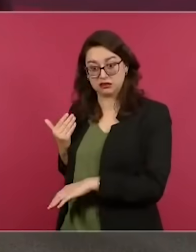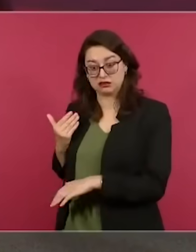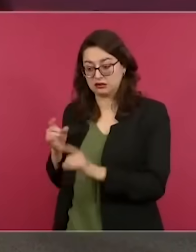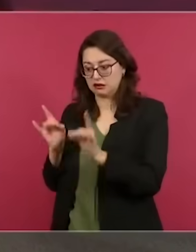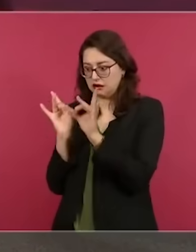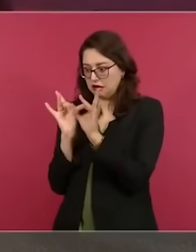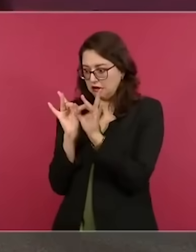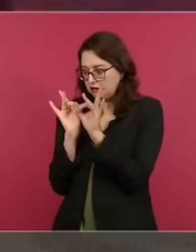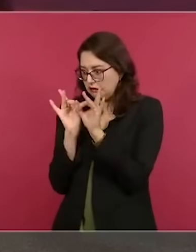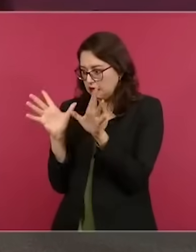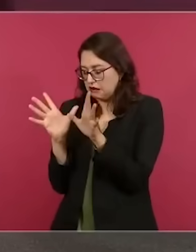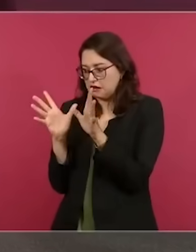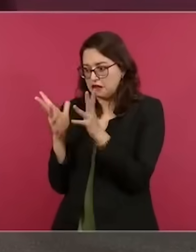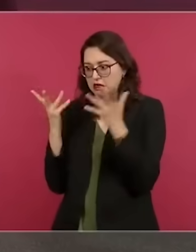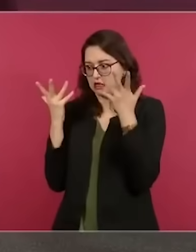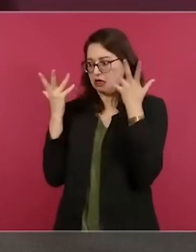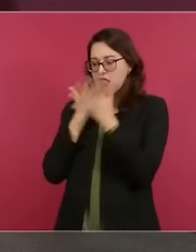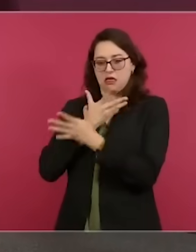y de